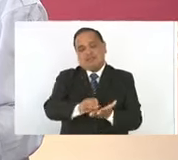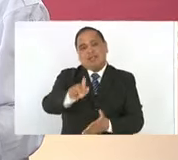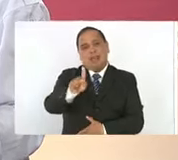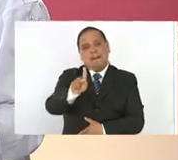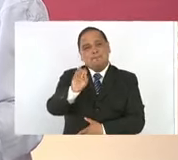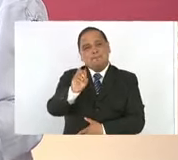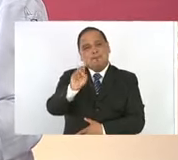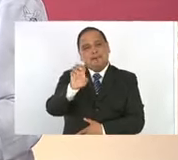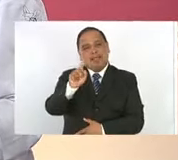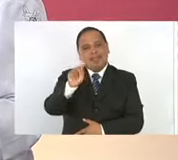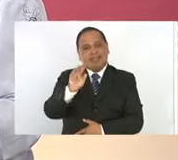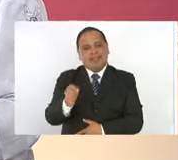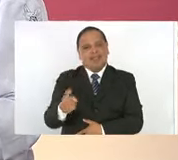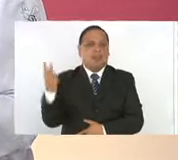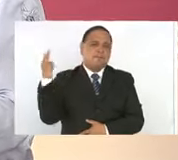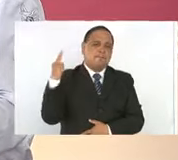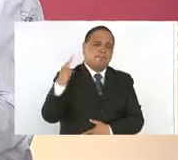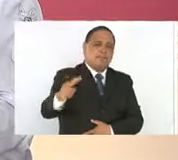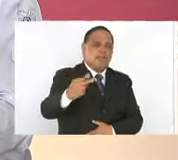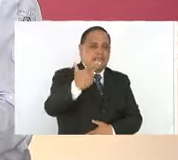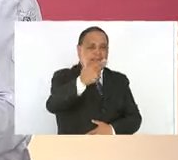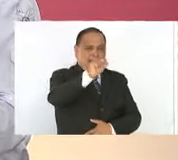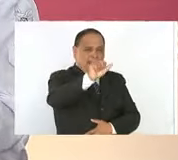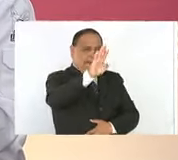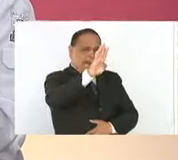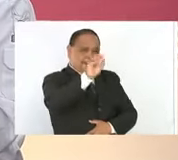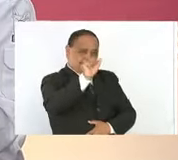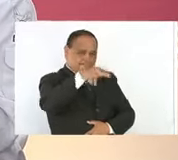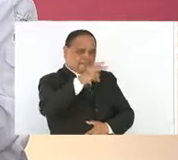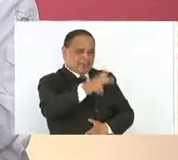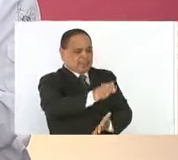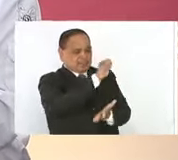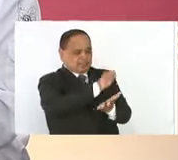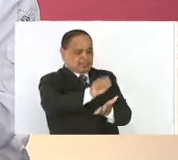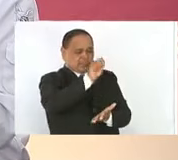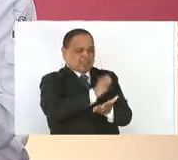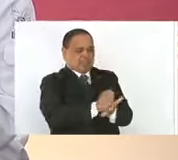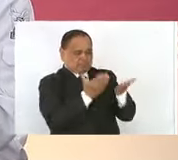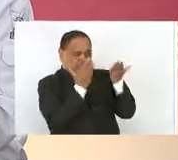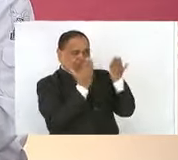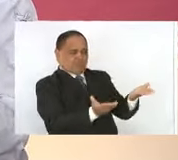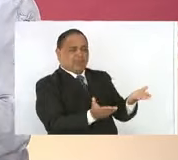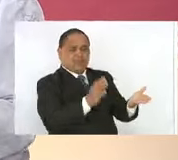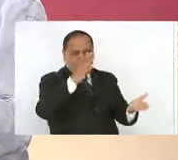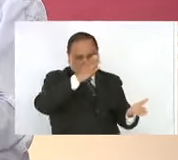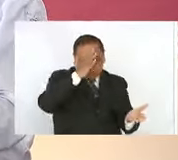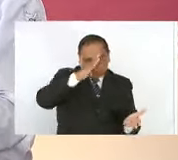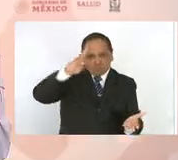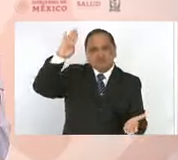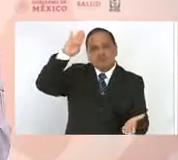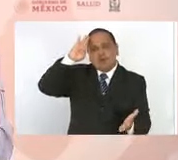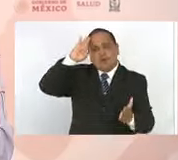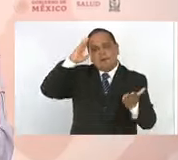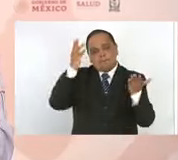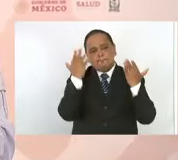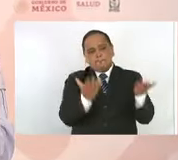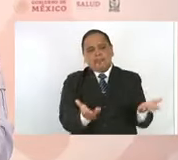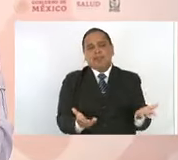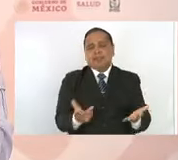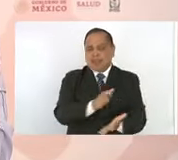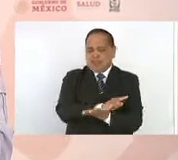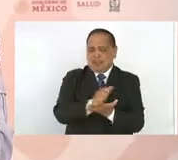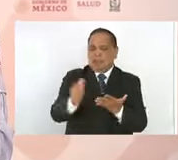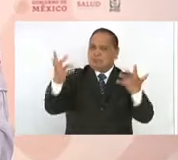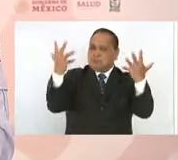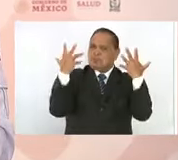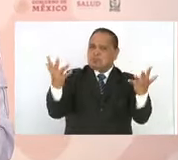a La Habana en 1965, escribió: y en esa tarea Cuba, haciéndose su casa, Cuba tiene las manos limpias,